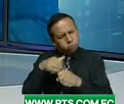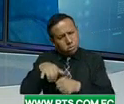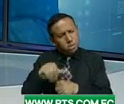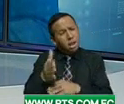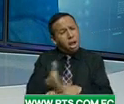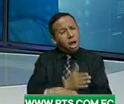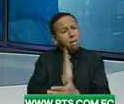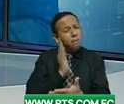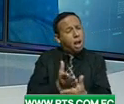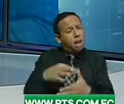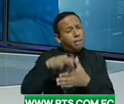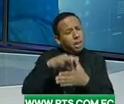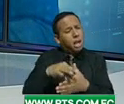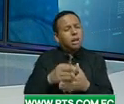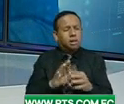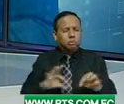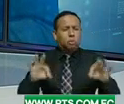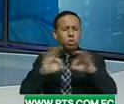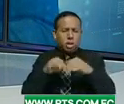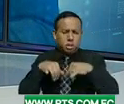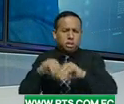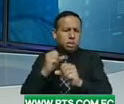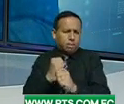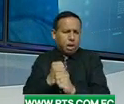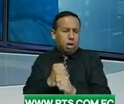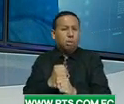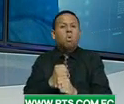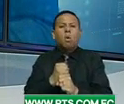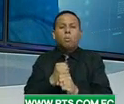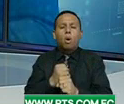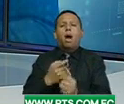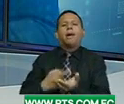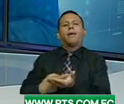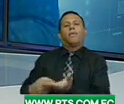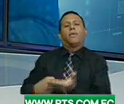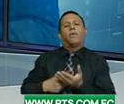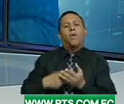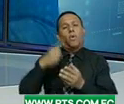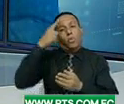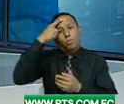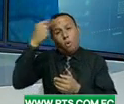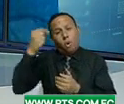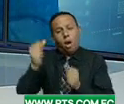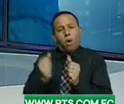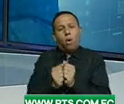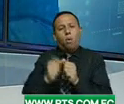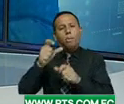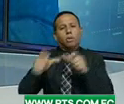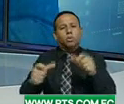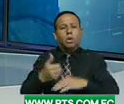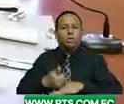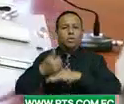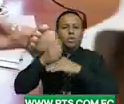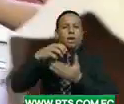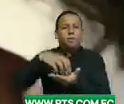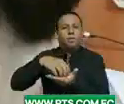Estos temas fueron tratados en una reunión entre el presidente Noboa y autoridades de la provincia.